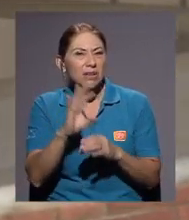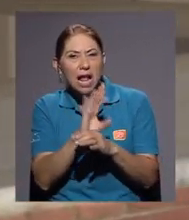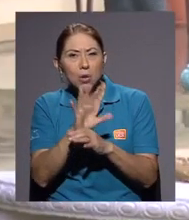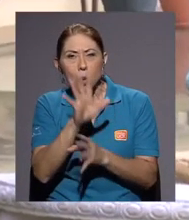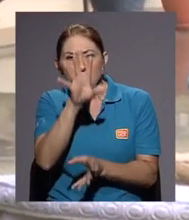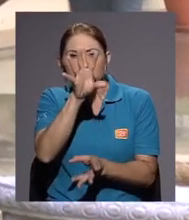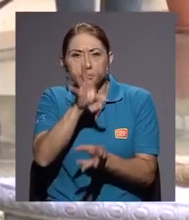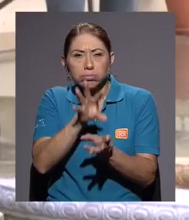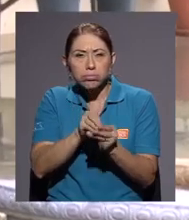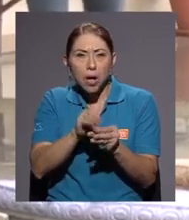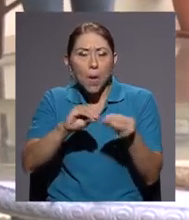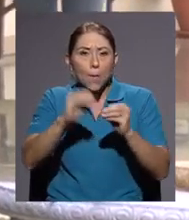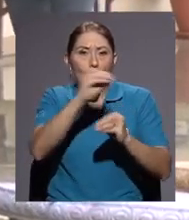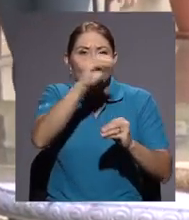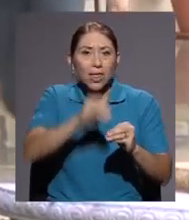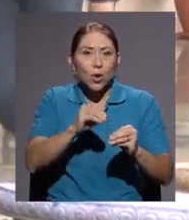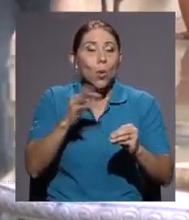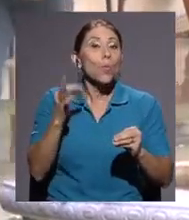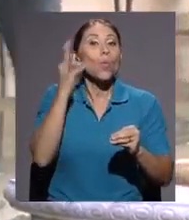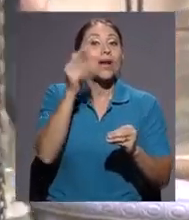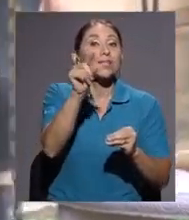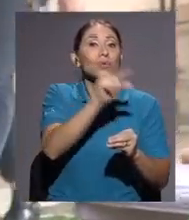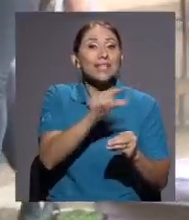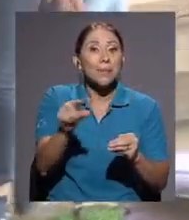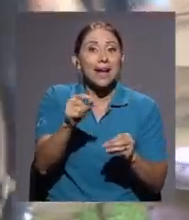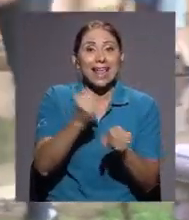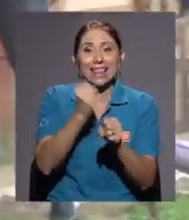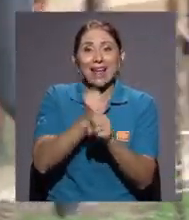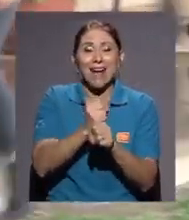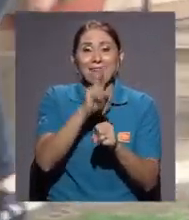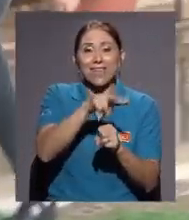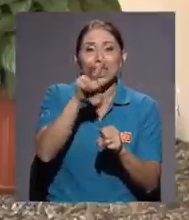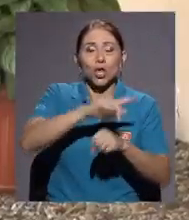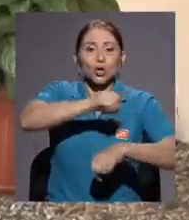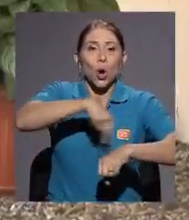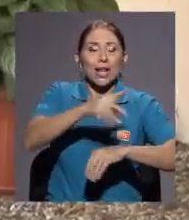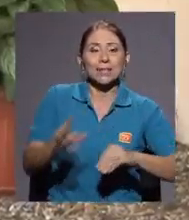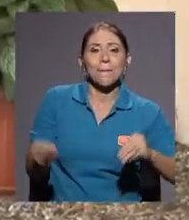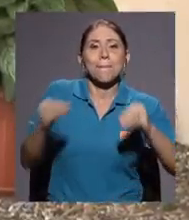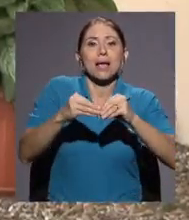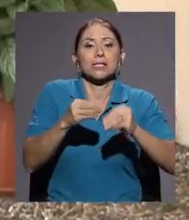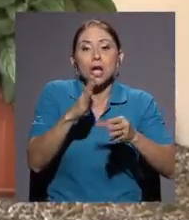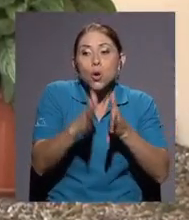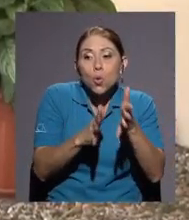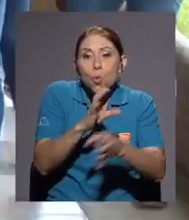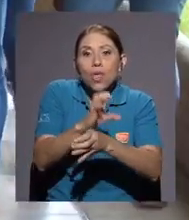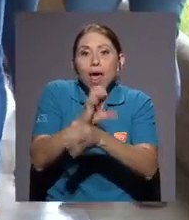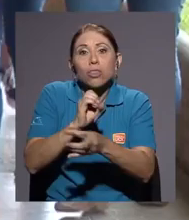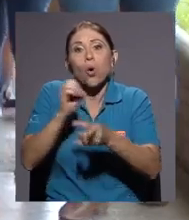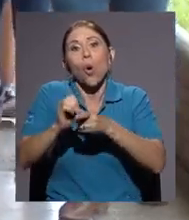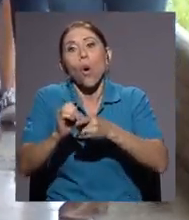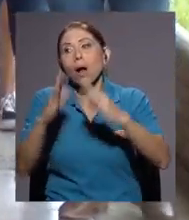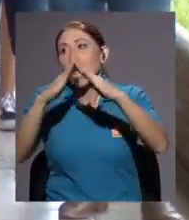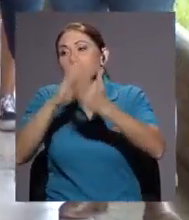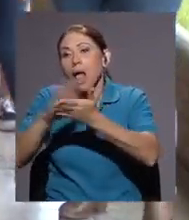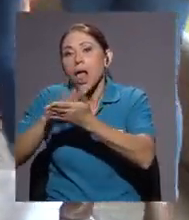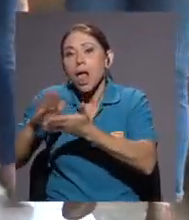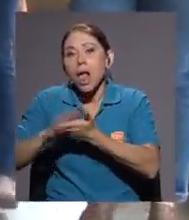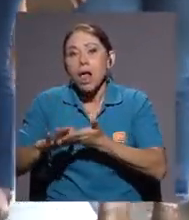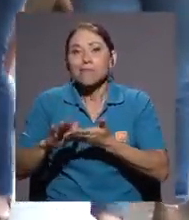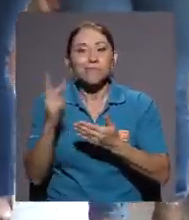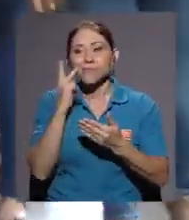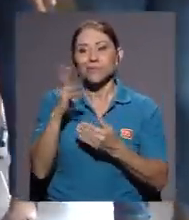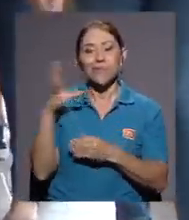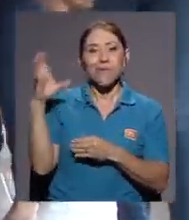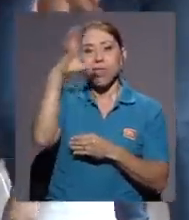mujeres trabajan 22 horas más por semana en trabajos domésticos o de cuido, labor que es invisibilizada socialmente. La jerarca